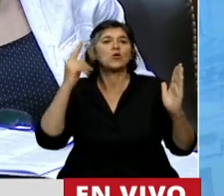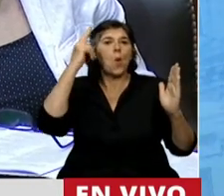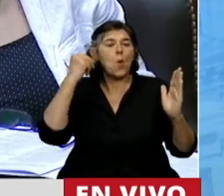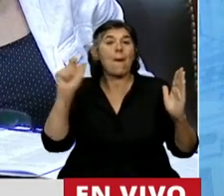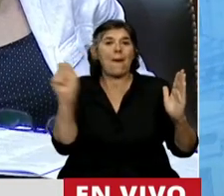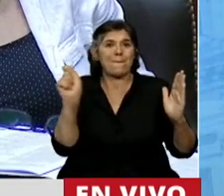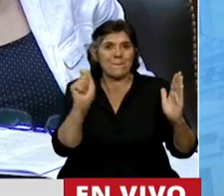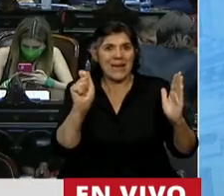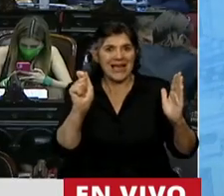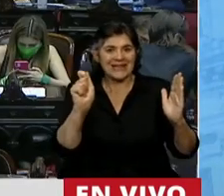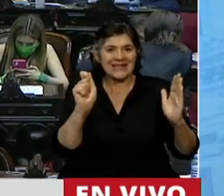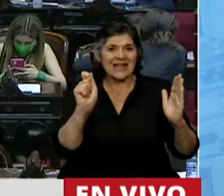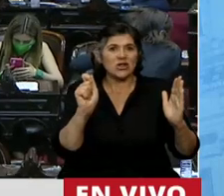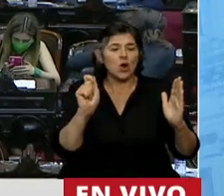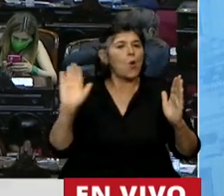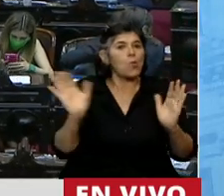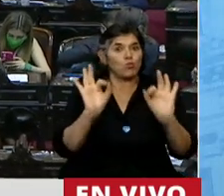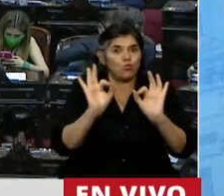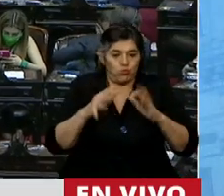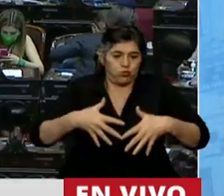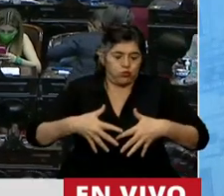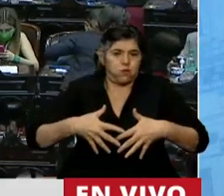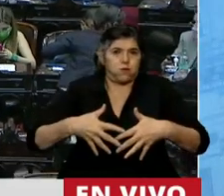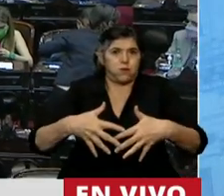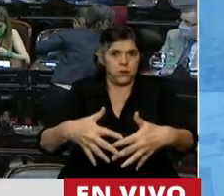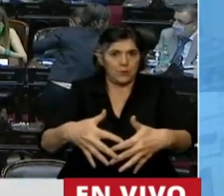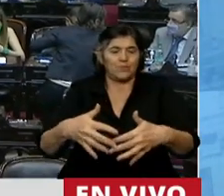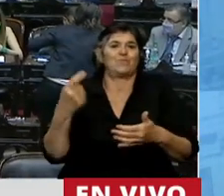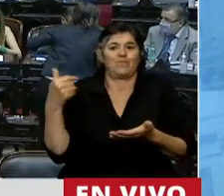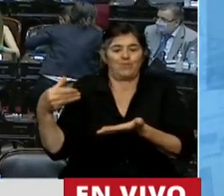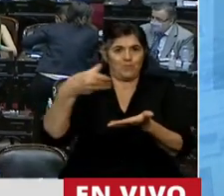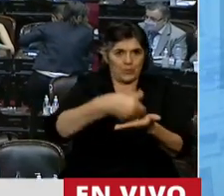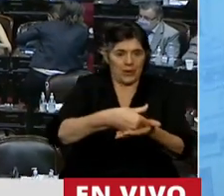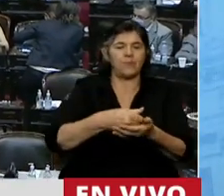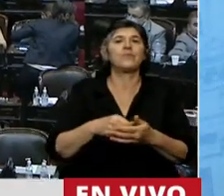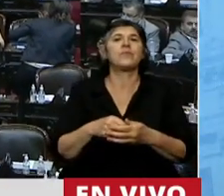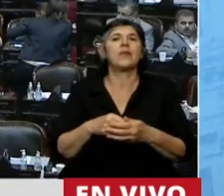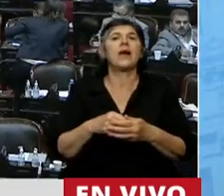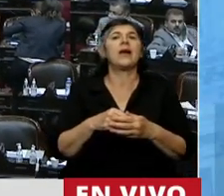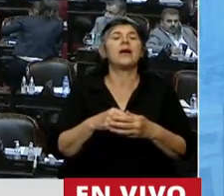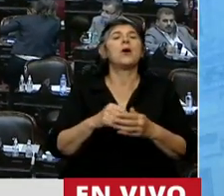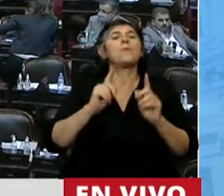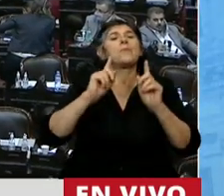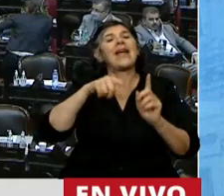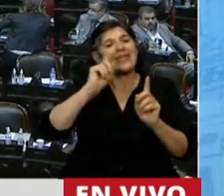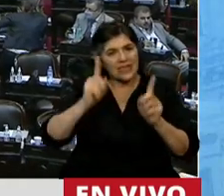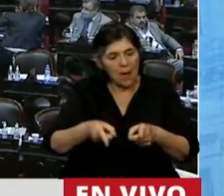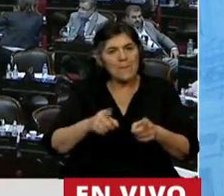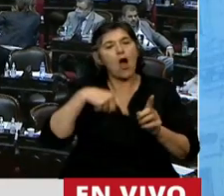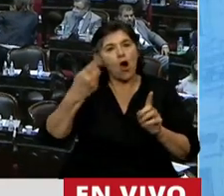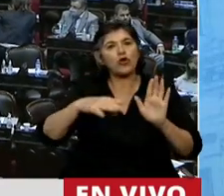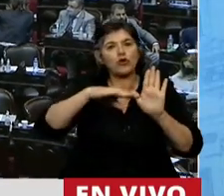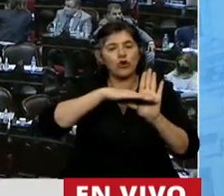quiere decir que vamos a tener una cobertura mucho más amplia después crea todo lo que tiene que ver con la asignación para